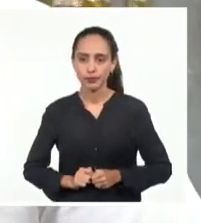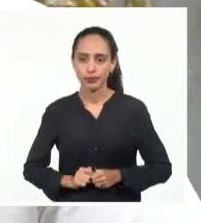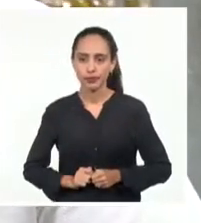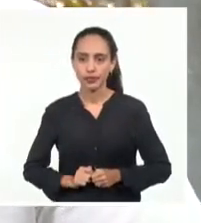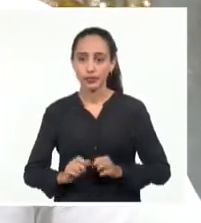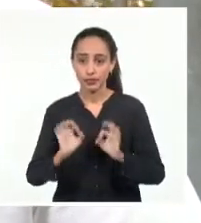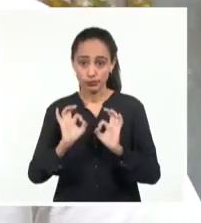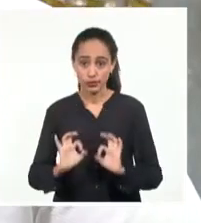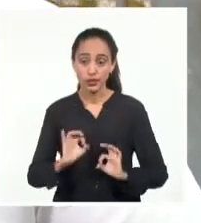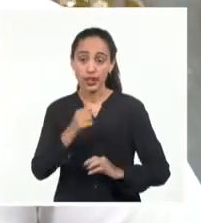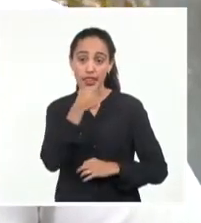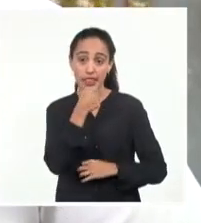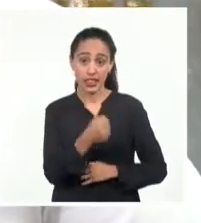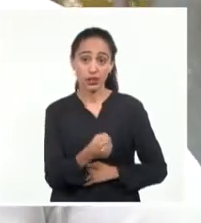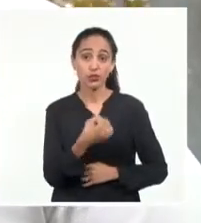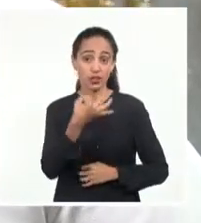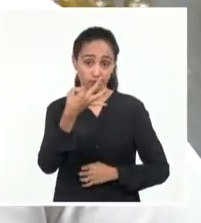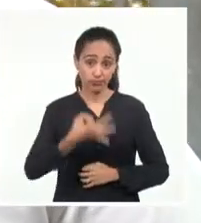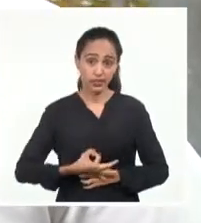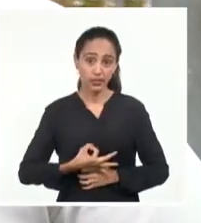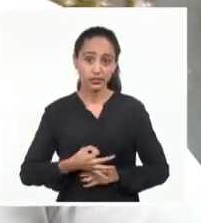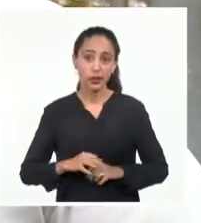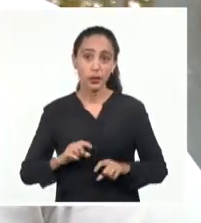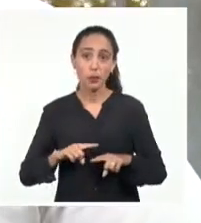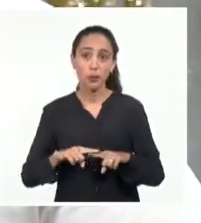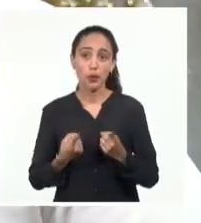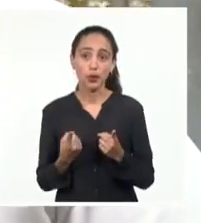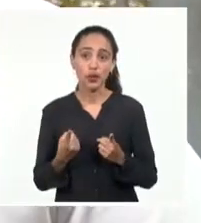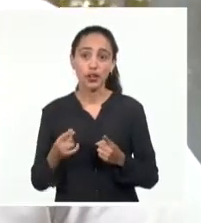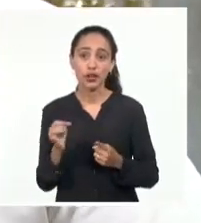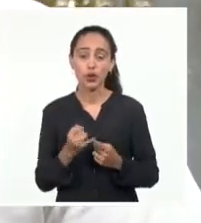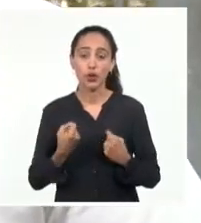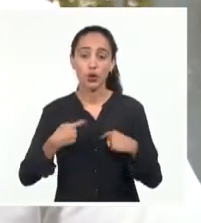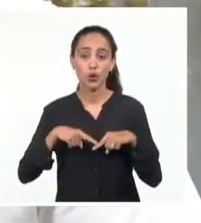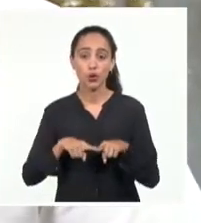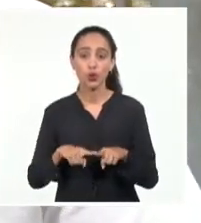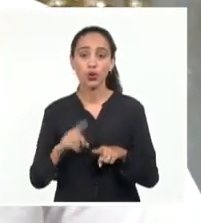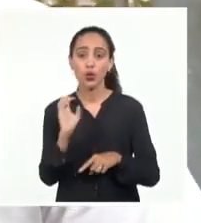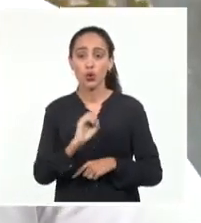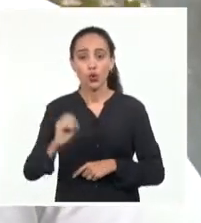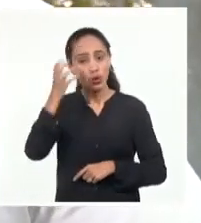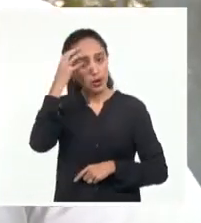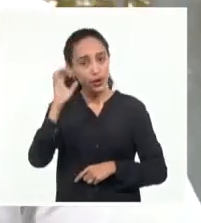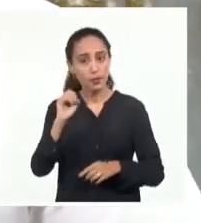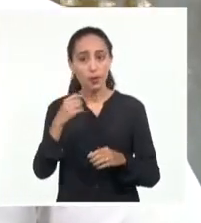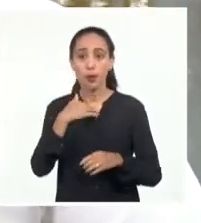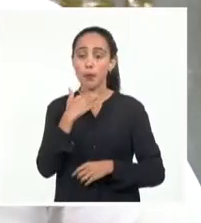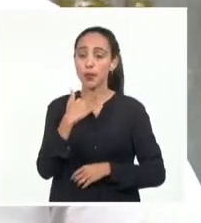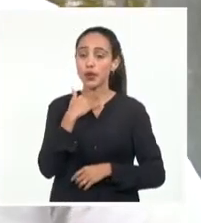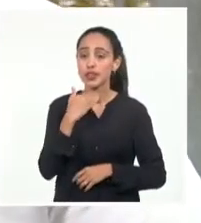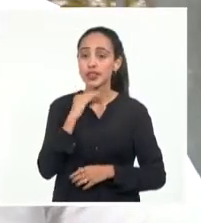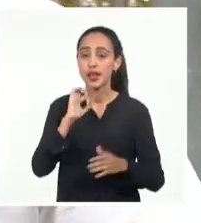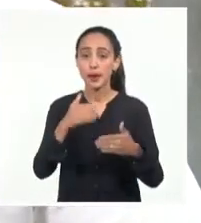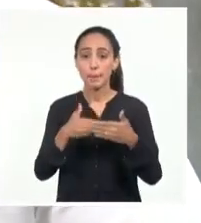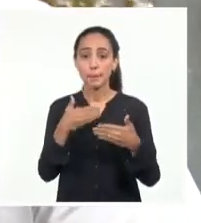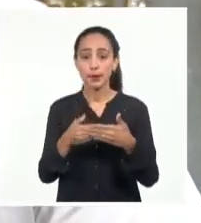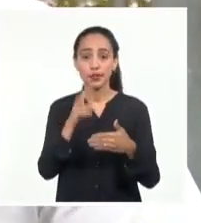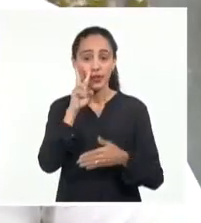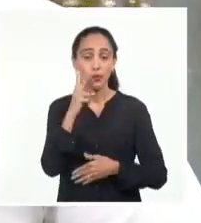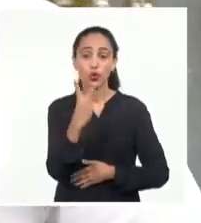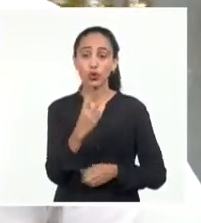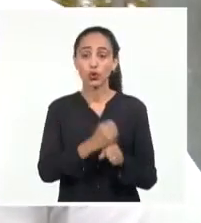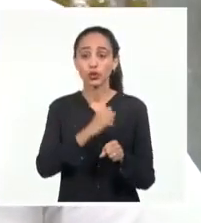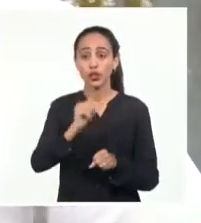esa denuncia es una realidad, a partir de una acción de conjunto, los órganos, la PNR y la empresa, se detectaron a 2 trabajadoras de la